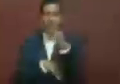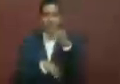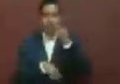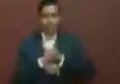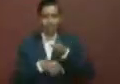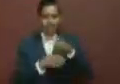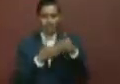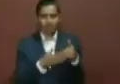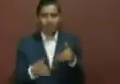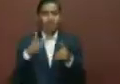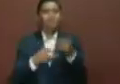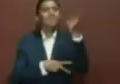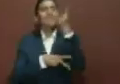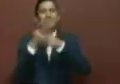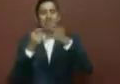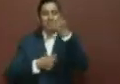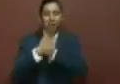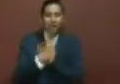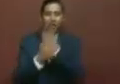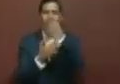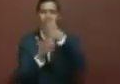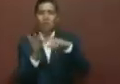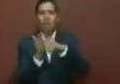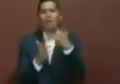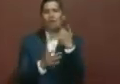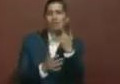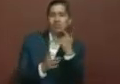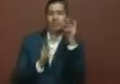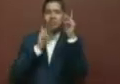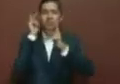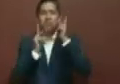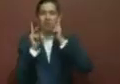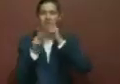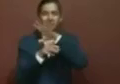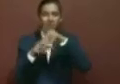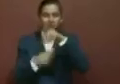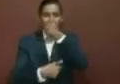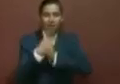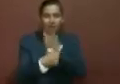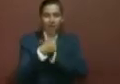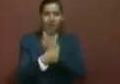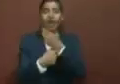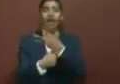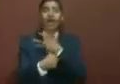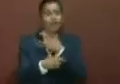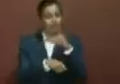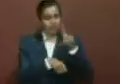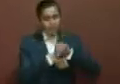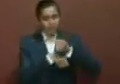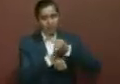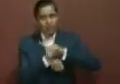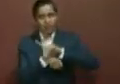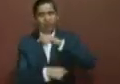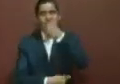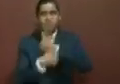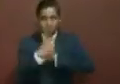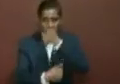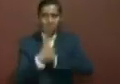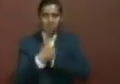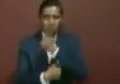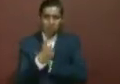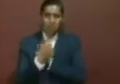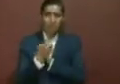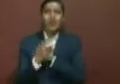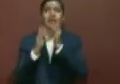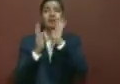Los que vienen a participar, a comprar, los que asisten a las competencias, porque hay competencias todos los días. De hecho, ya